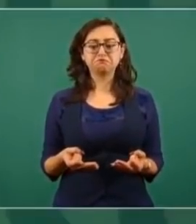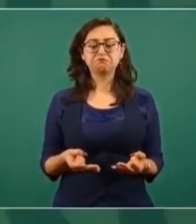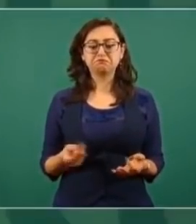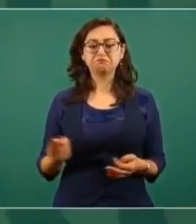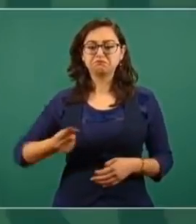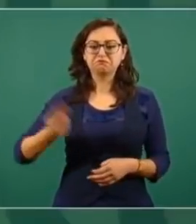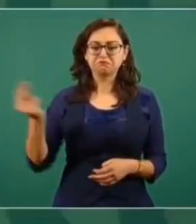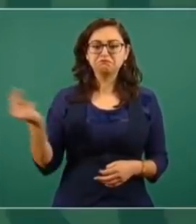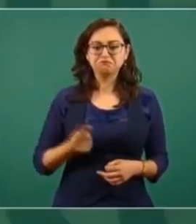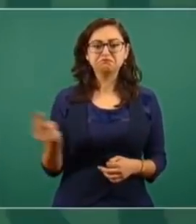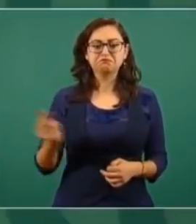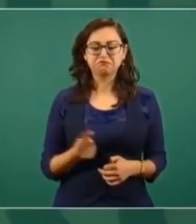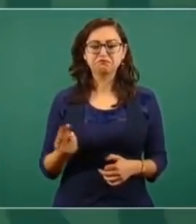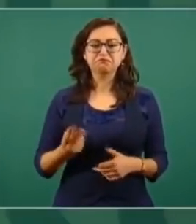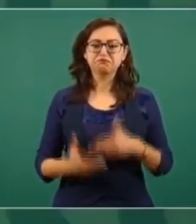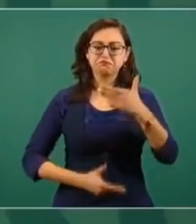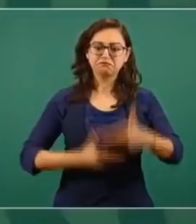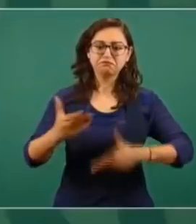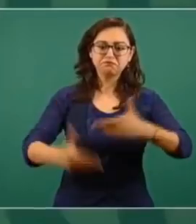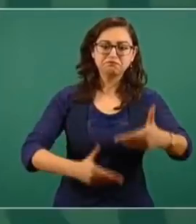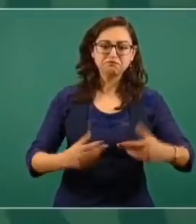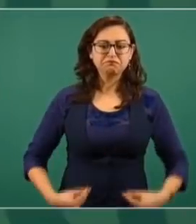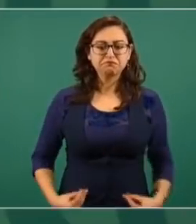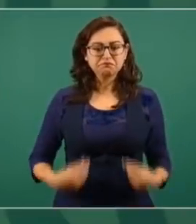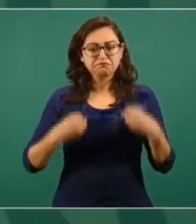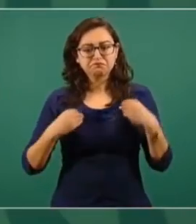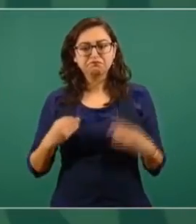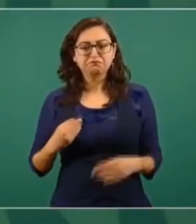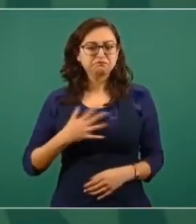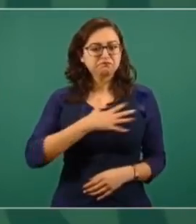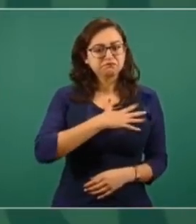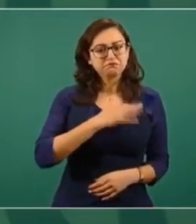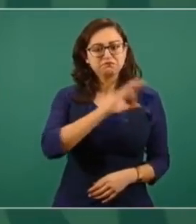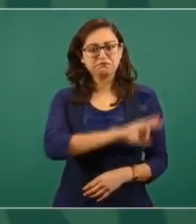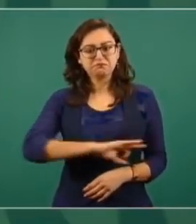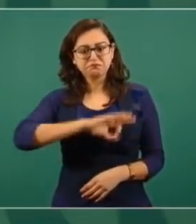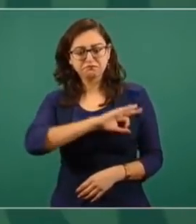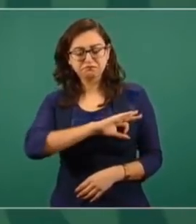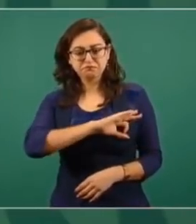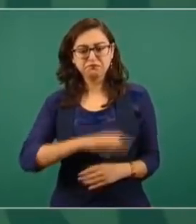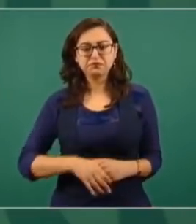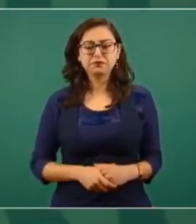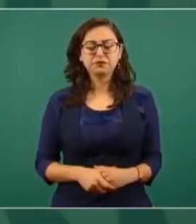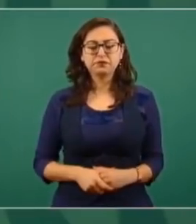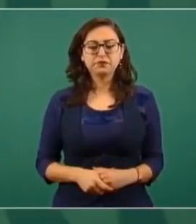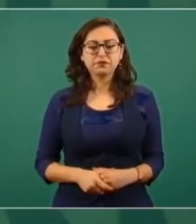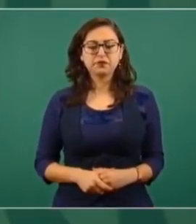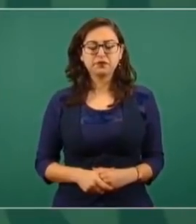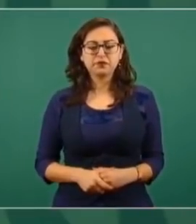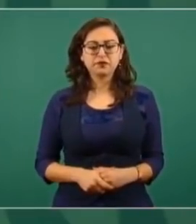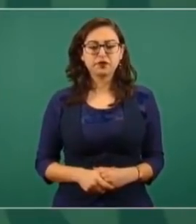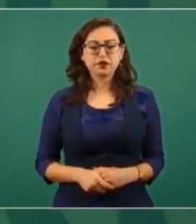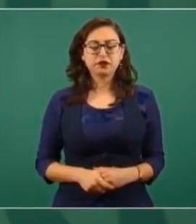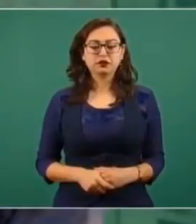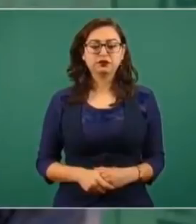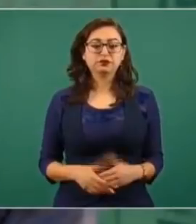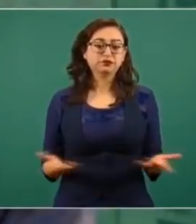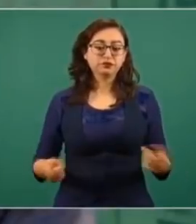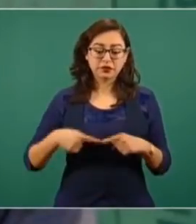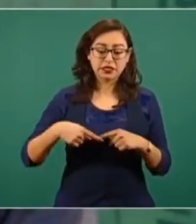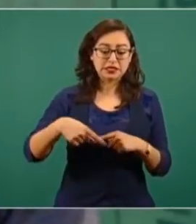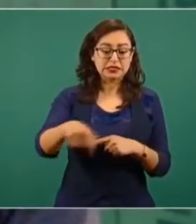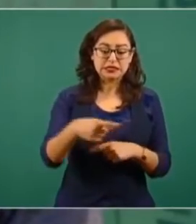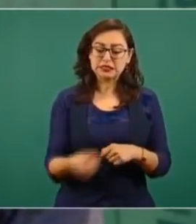con bienestar y con felicidad. Entonces, vamos a iniciar la semana, como